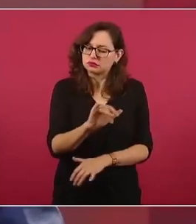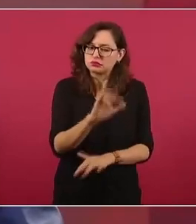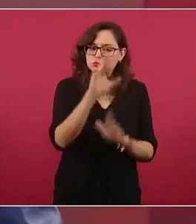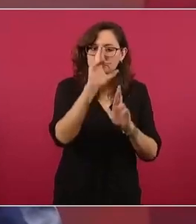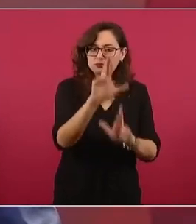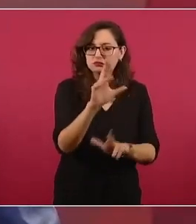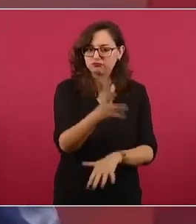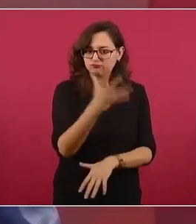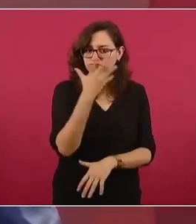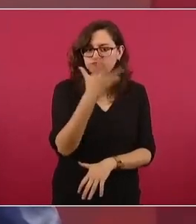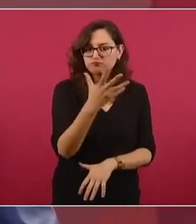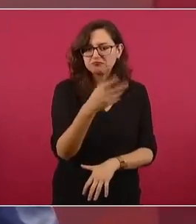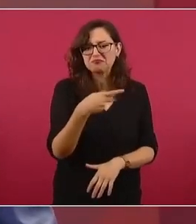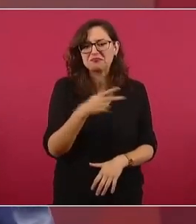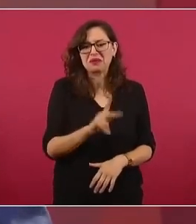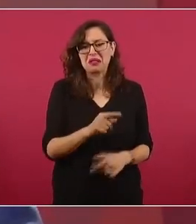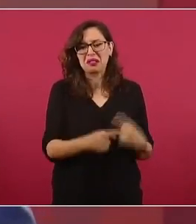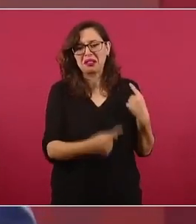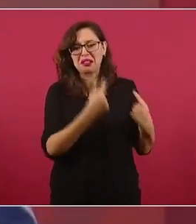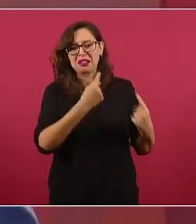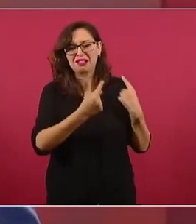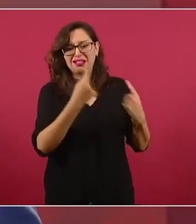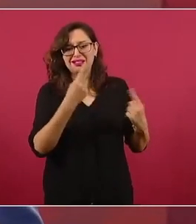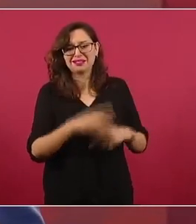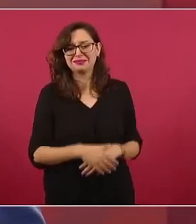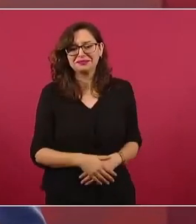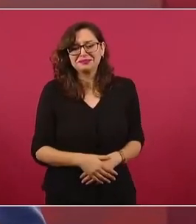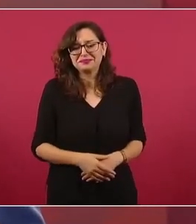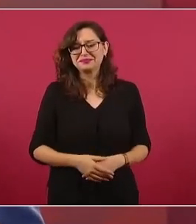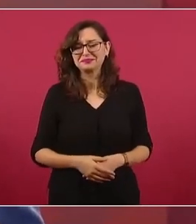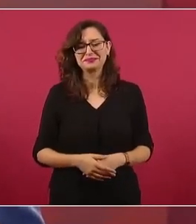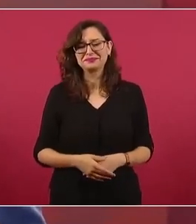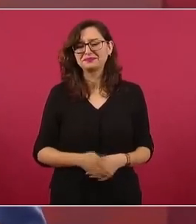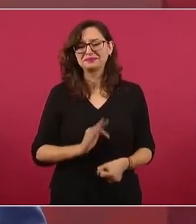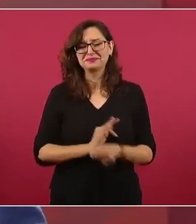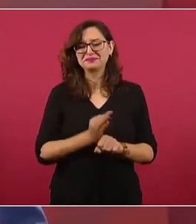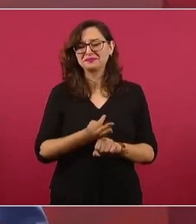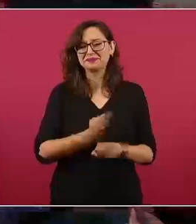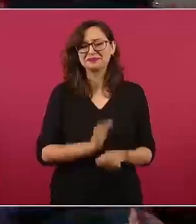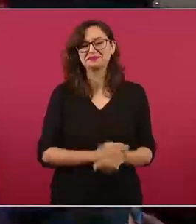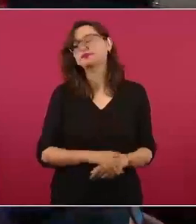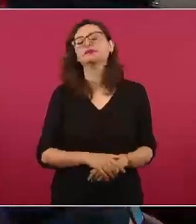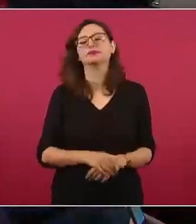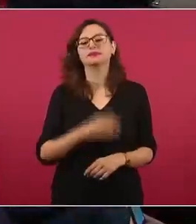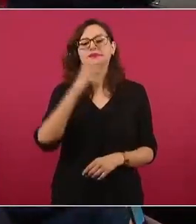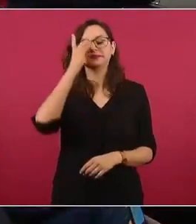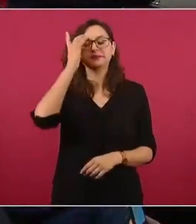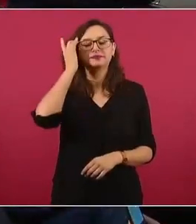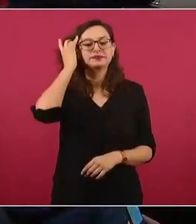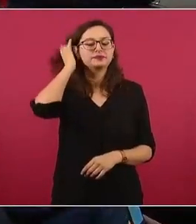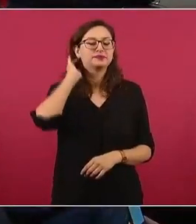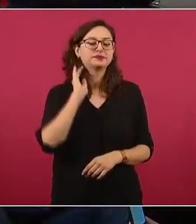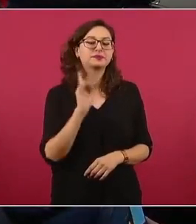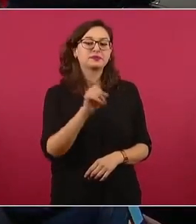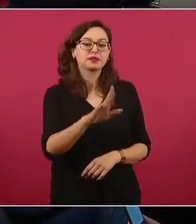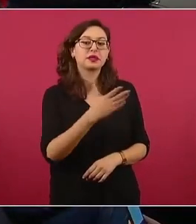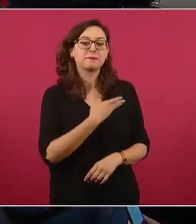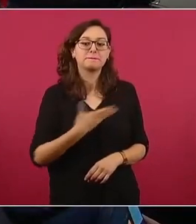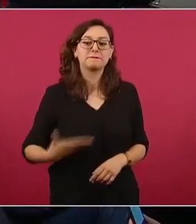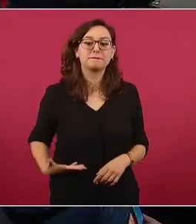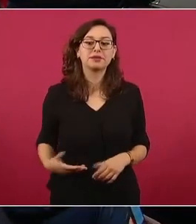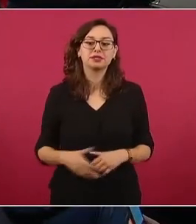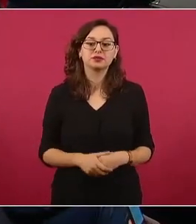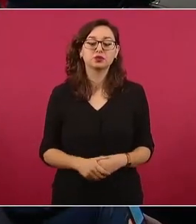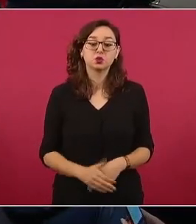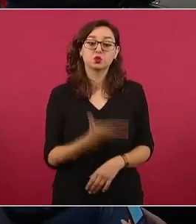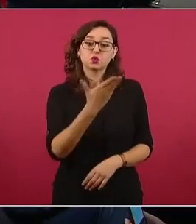los ataques y esto, no me afectan mucho. Ya que abrió la puerta, presidente, si dice que buscamos